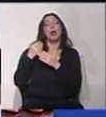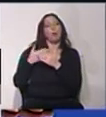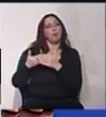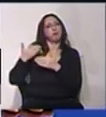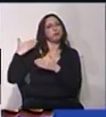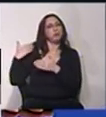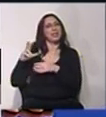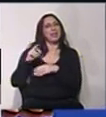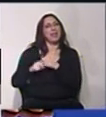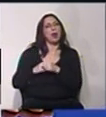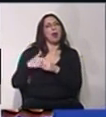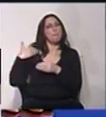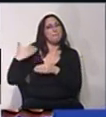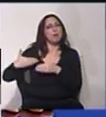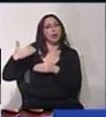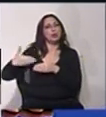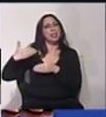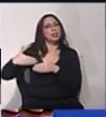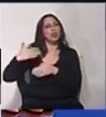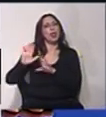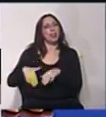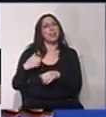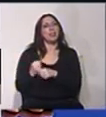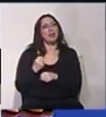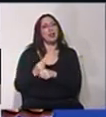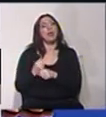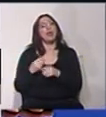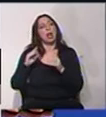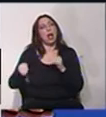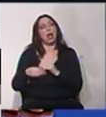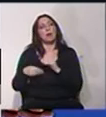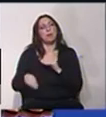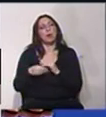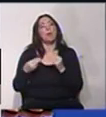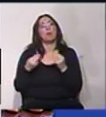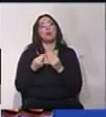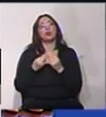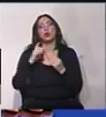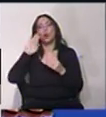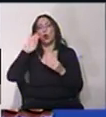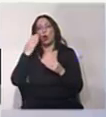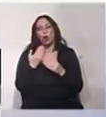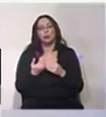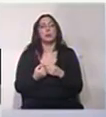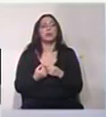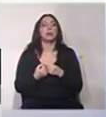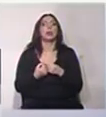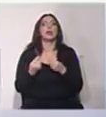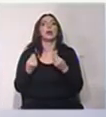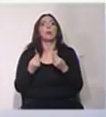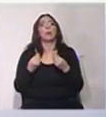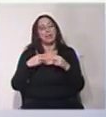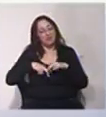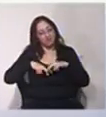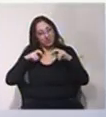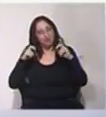tanto proceso de trabajo y hemos realmente acumulado muchos conocimientos y mucha investigación